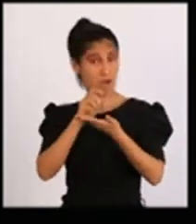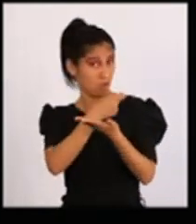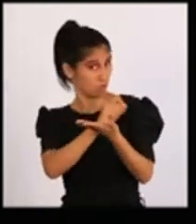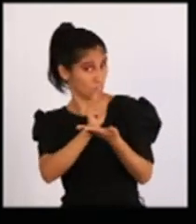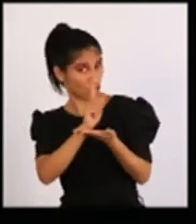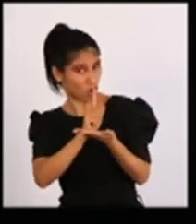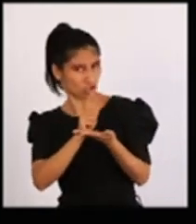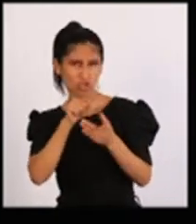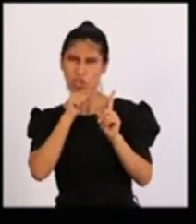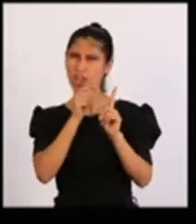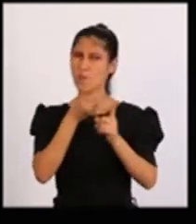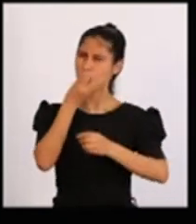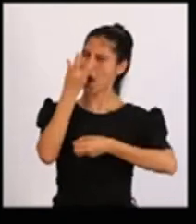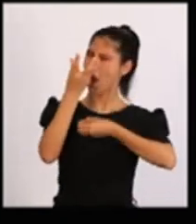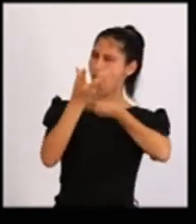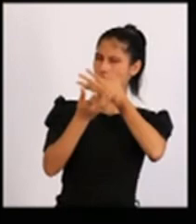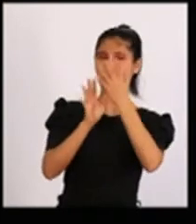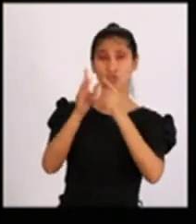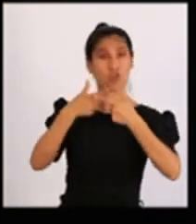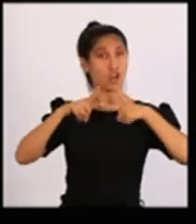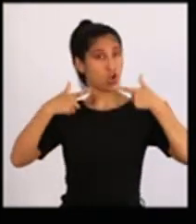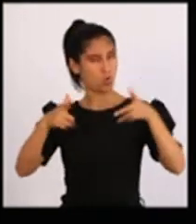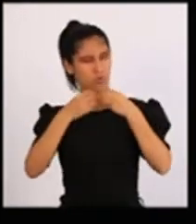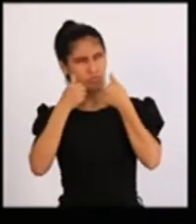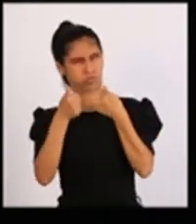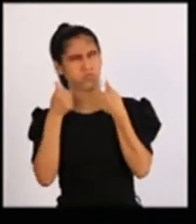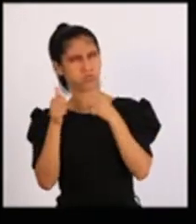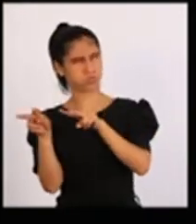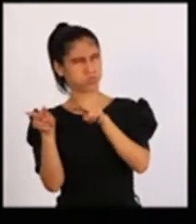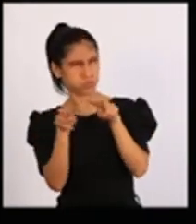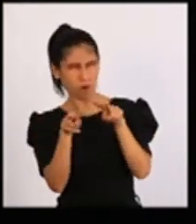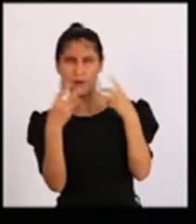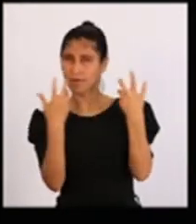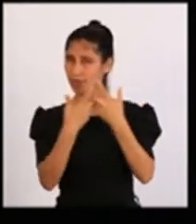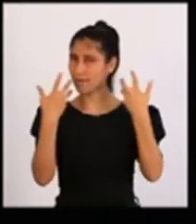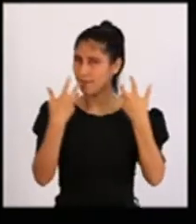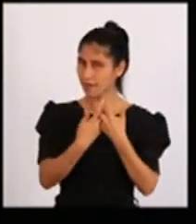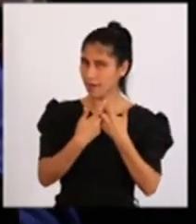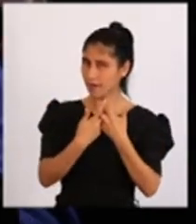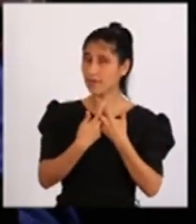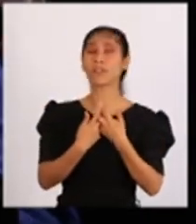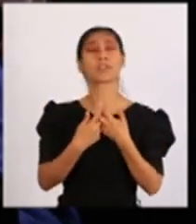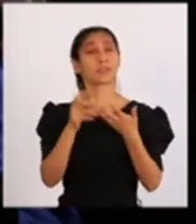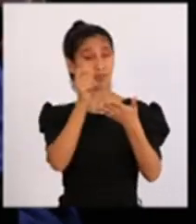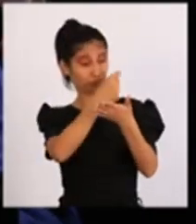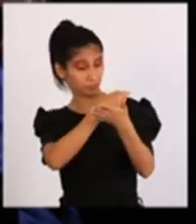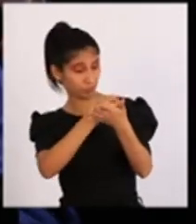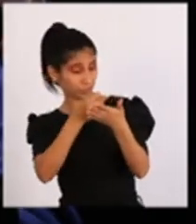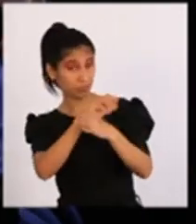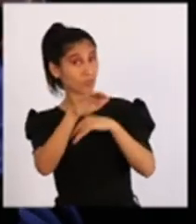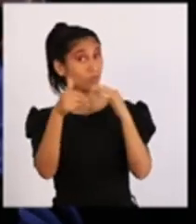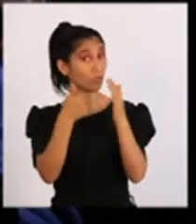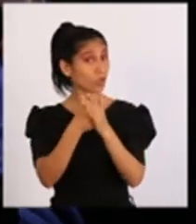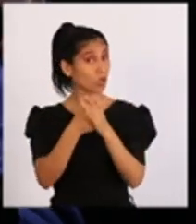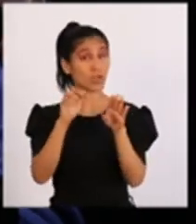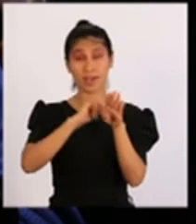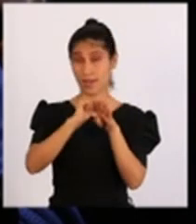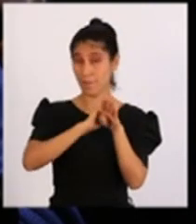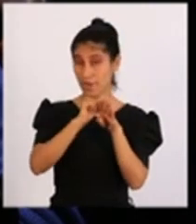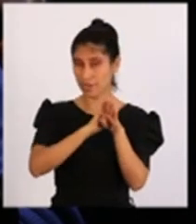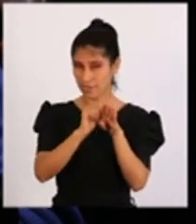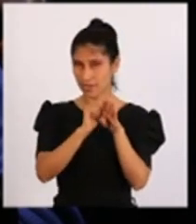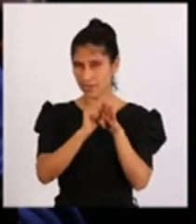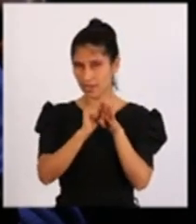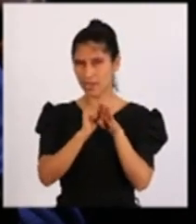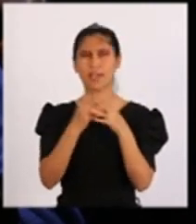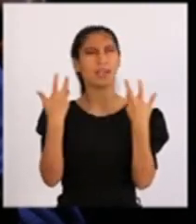muchos es incluso más potente que la representación escrita. Todo ello, en la práctica, es